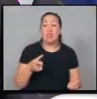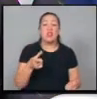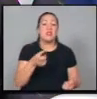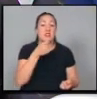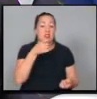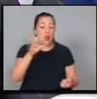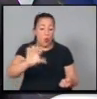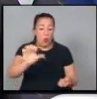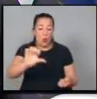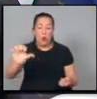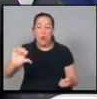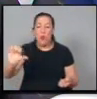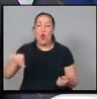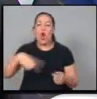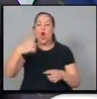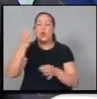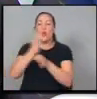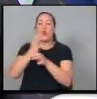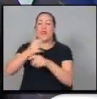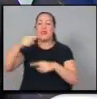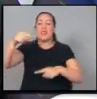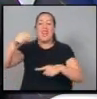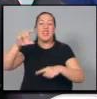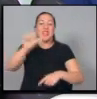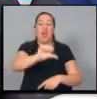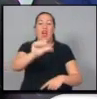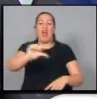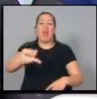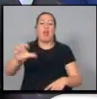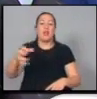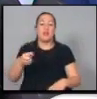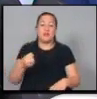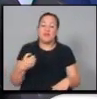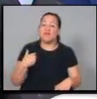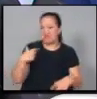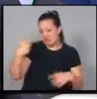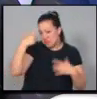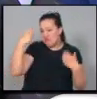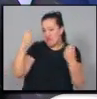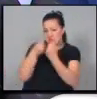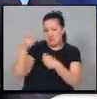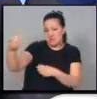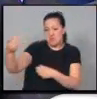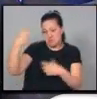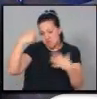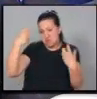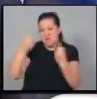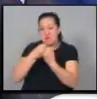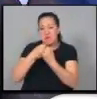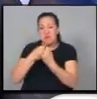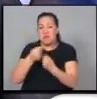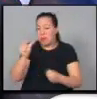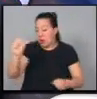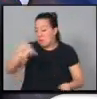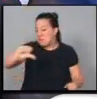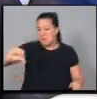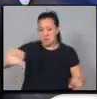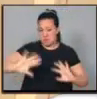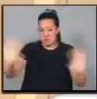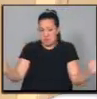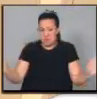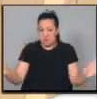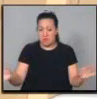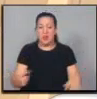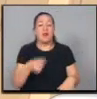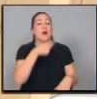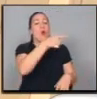sale menos de 30 pesos el medio litro. No sé la botella si es lo mismo. Eso sí, no estoy con Gorodilla en esta. Pero, a ver. Un toquecito.